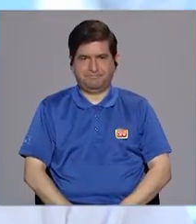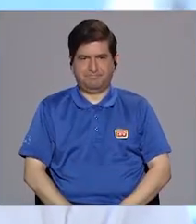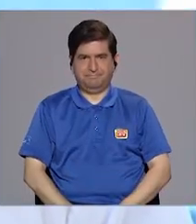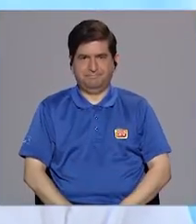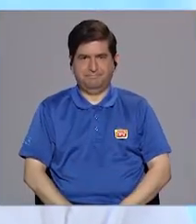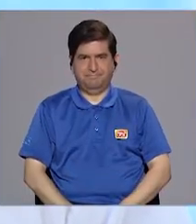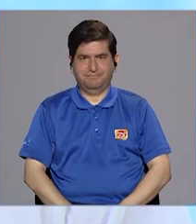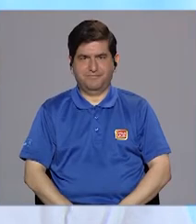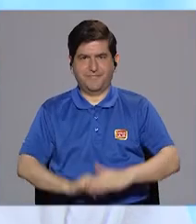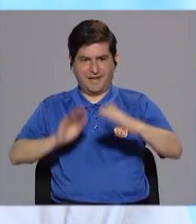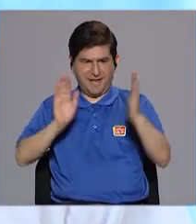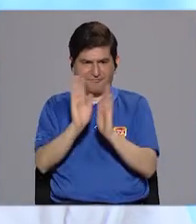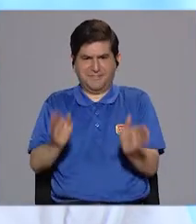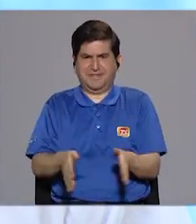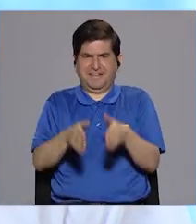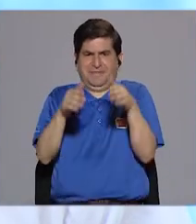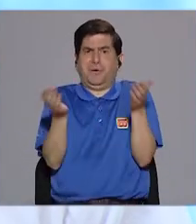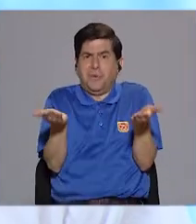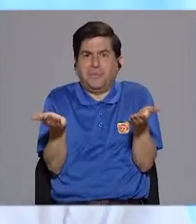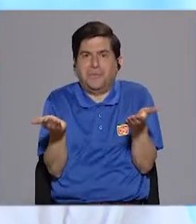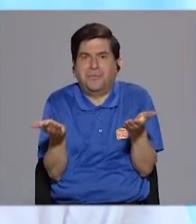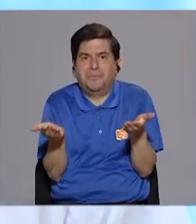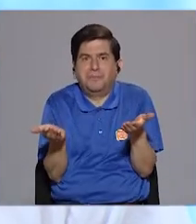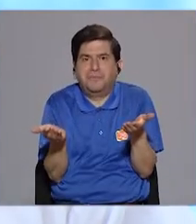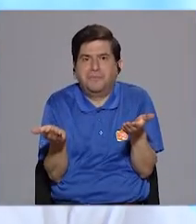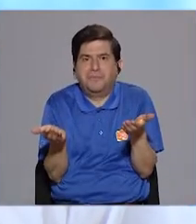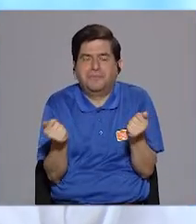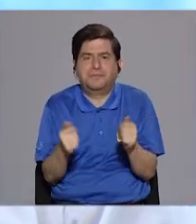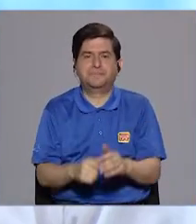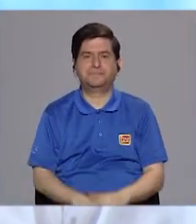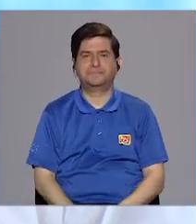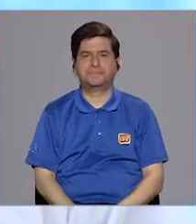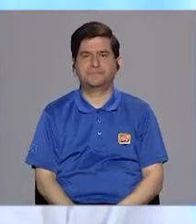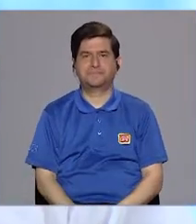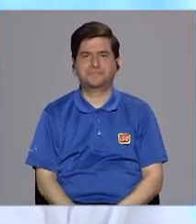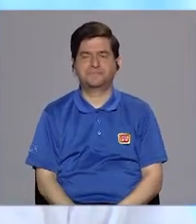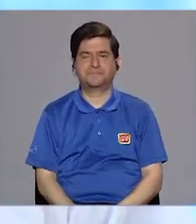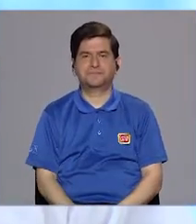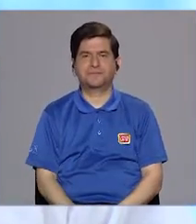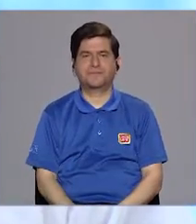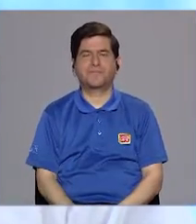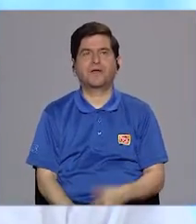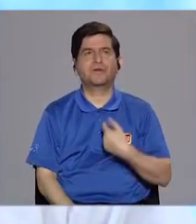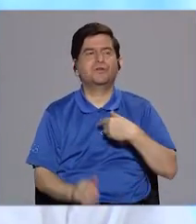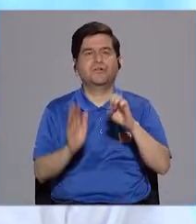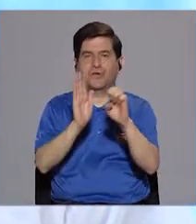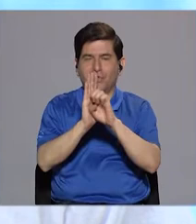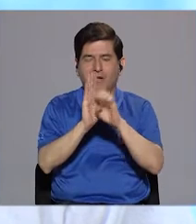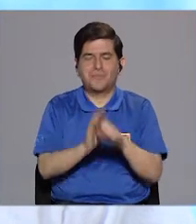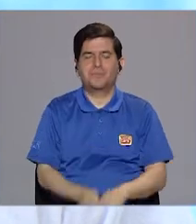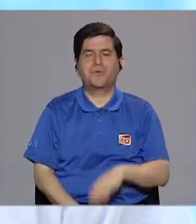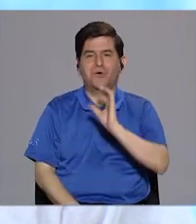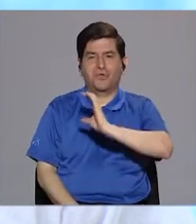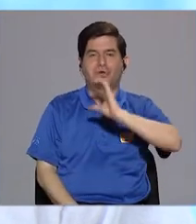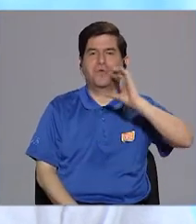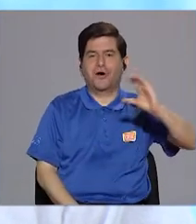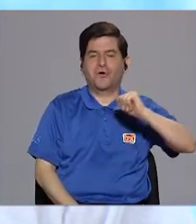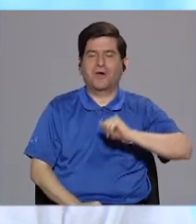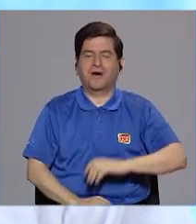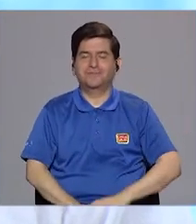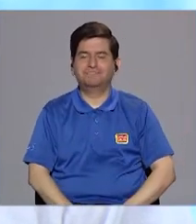Entonces, ¿cómo enfrentar eso de algún modo? Bueno, yo siempre pongo el ejemplo de la Coca-Cola,